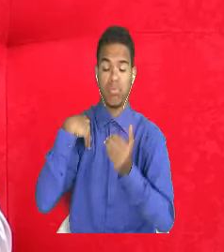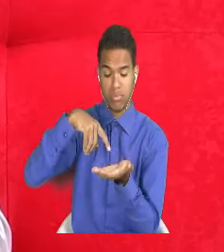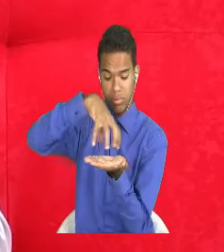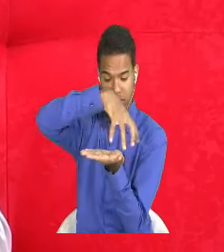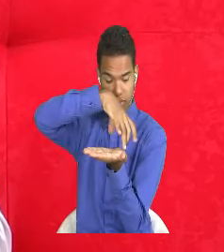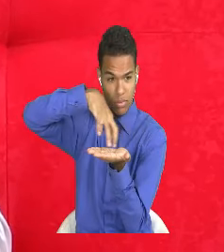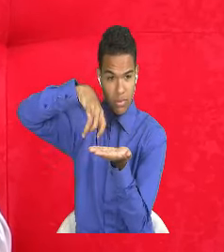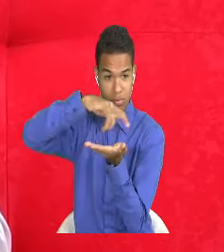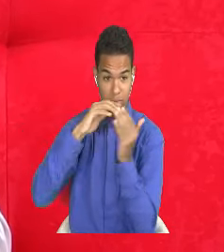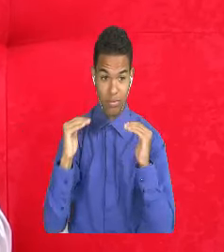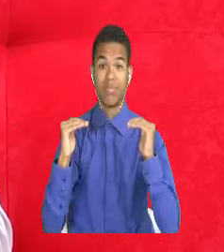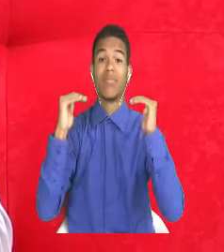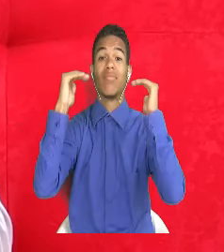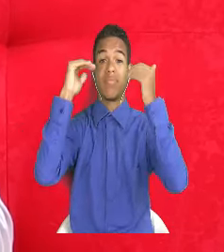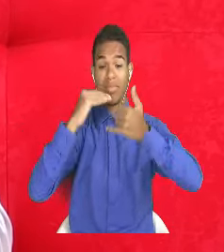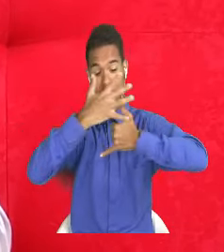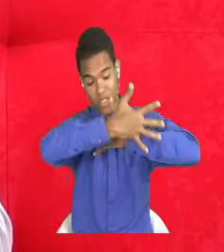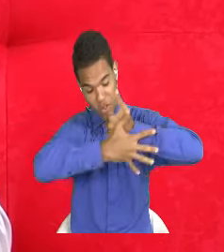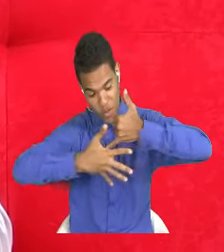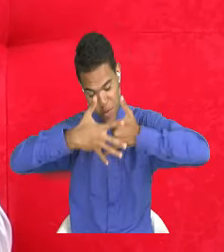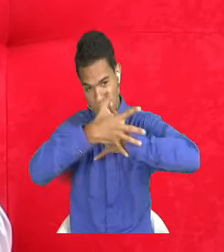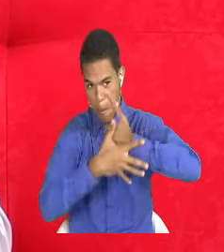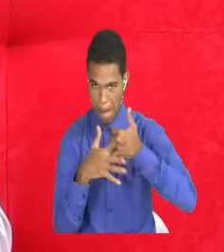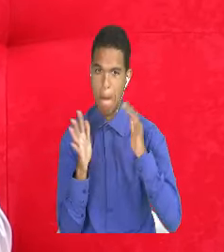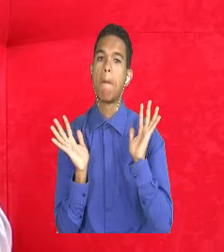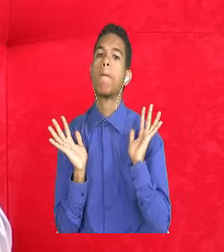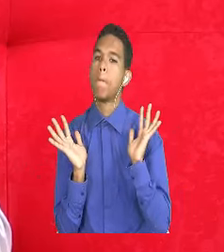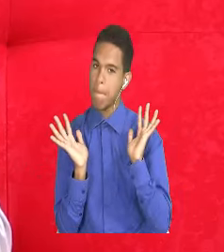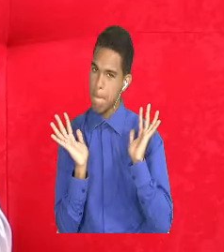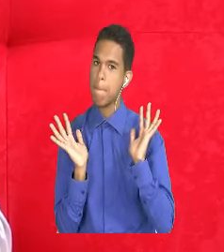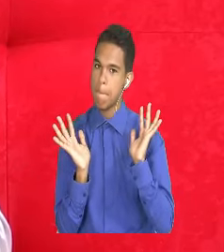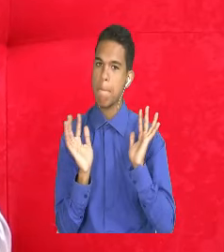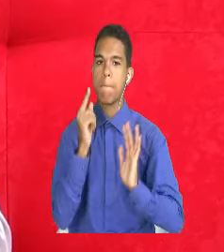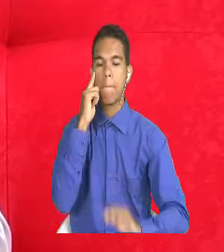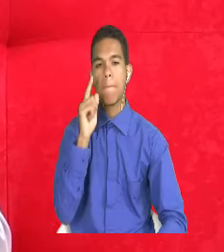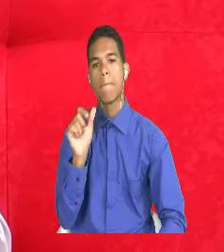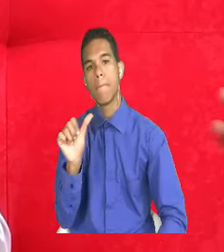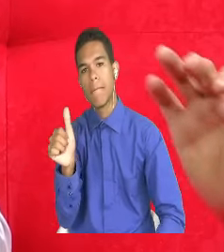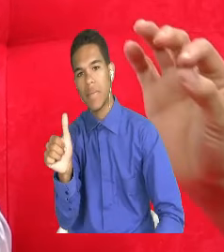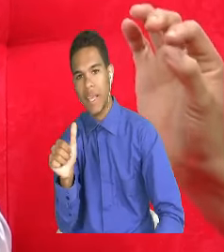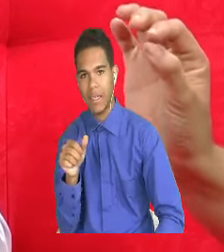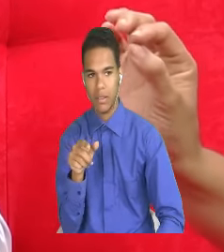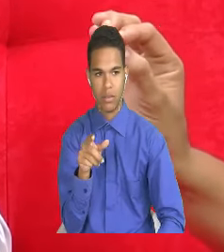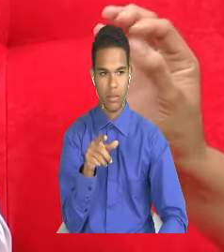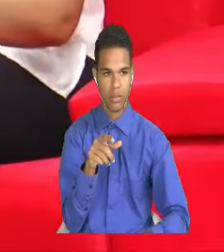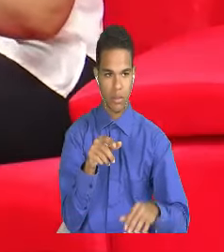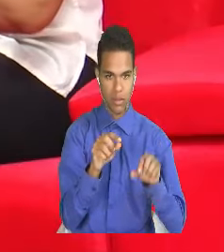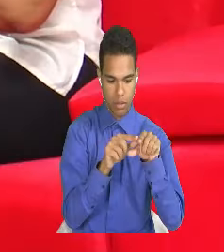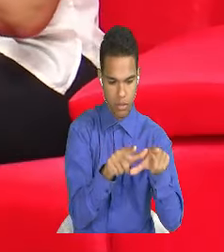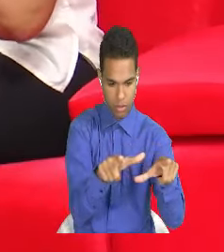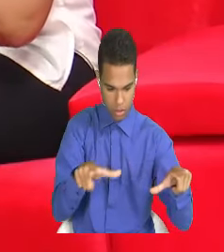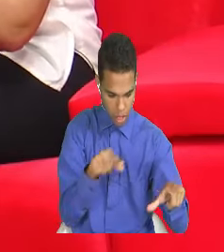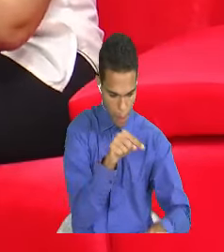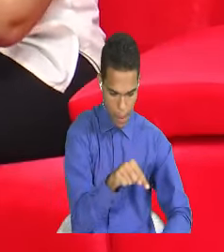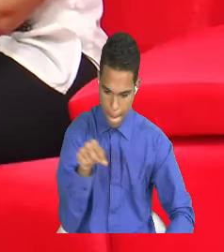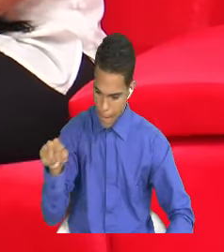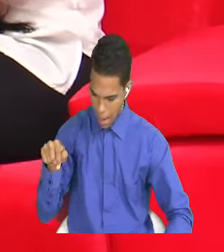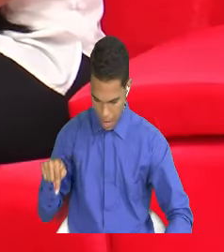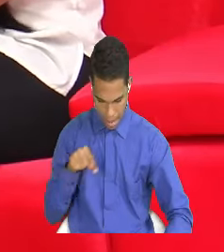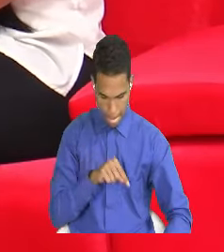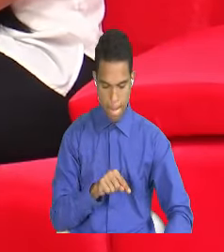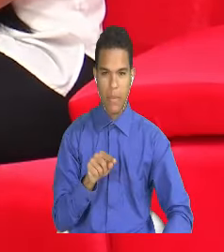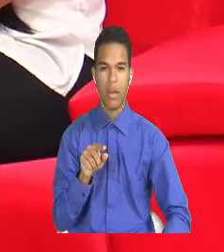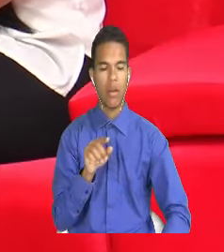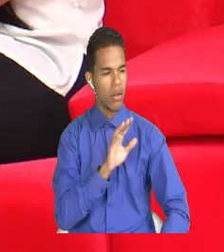de las más modernas del país, junto con 10 habitaciones unipersonales, Don, muy cómodas. Ahí yo sí quería hacer un énfasis